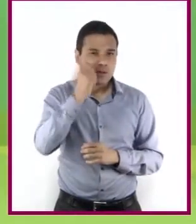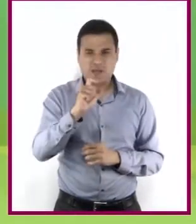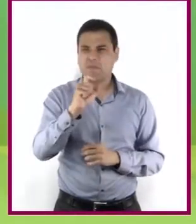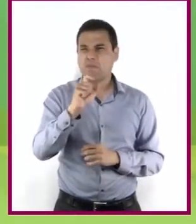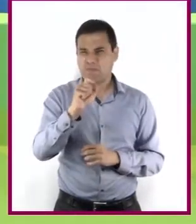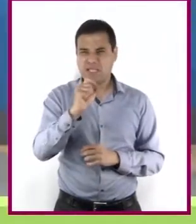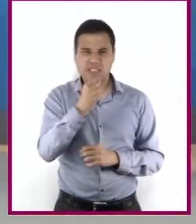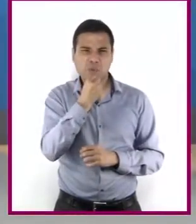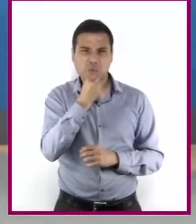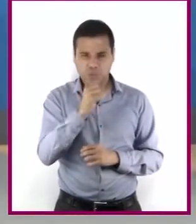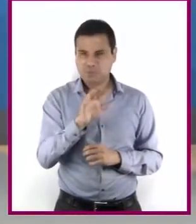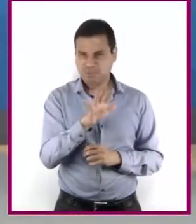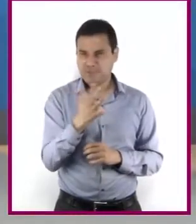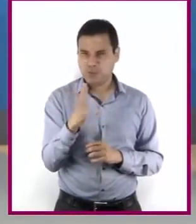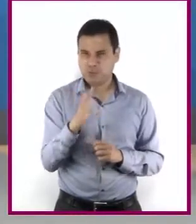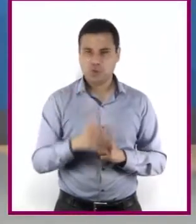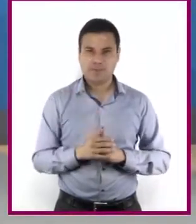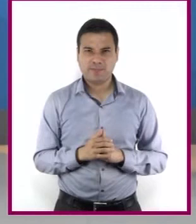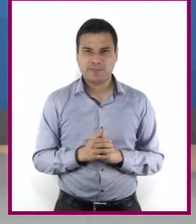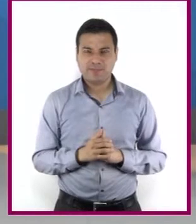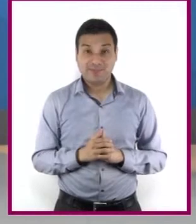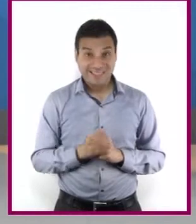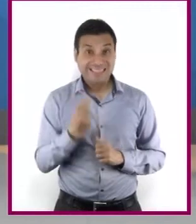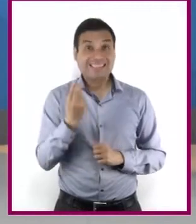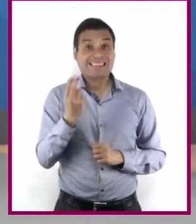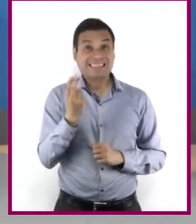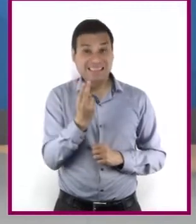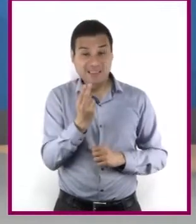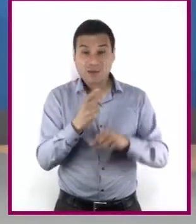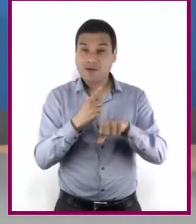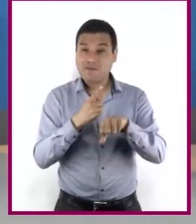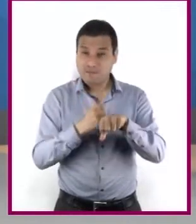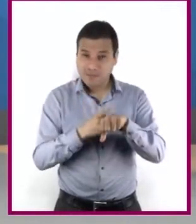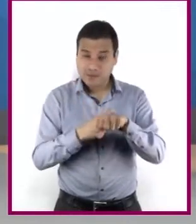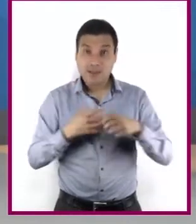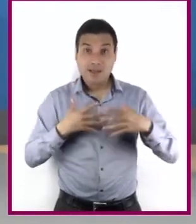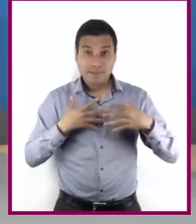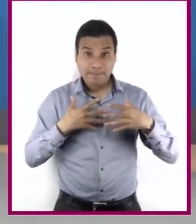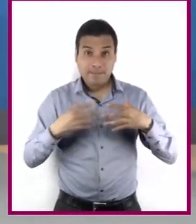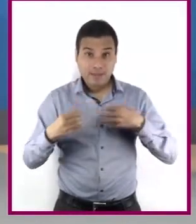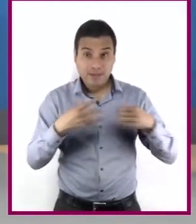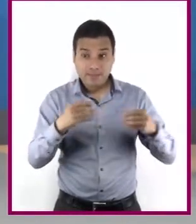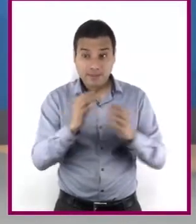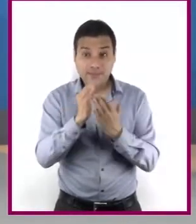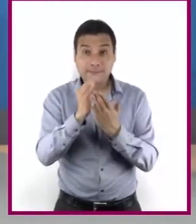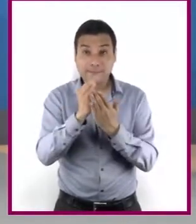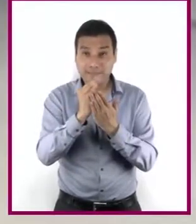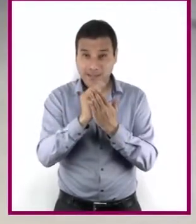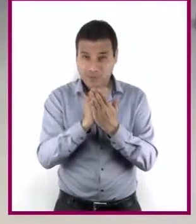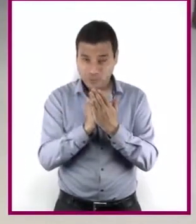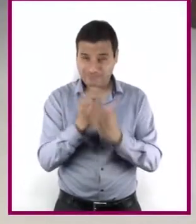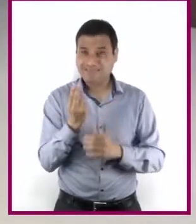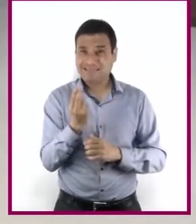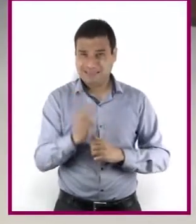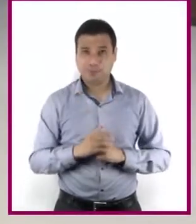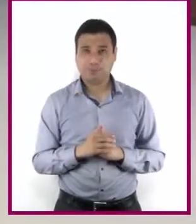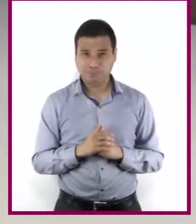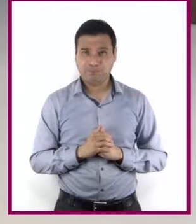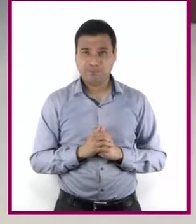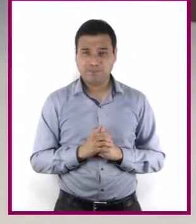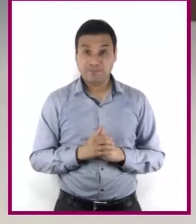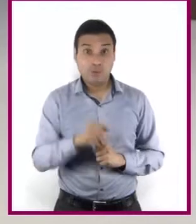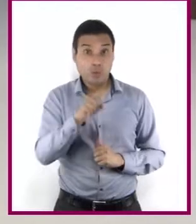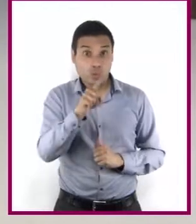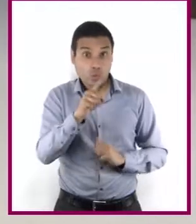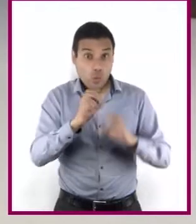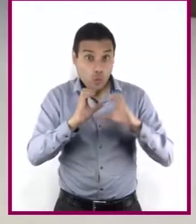20 segundos. Necesitamos reducir los niveles de contagio y contamos con ustedes para lograrlo. Al cuidarnos